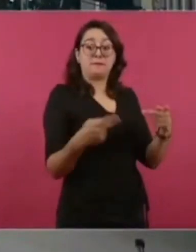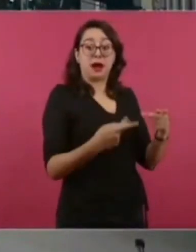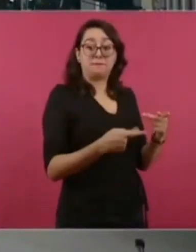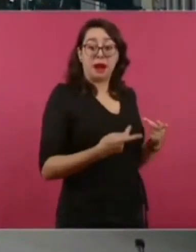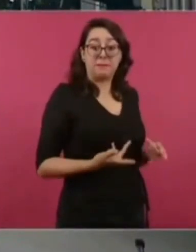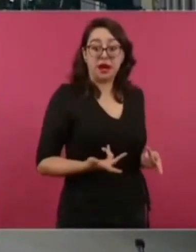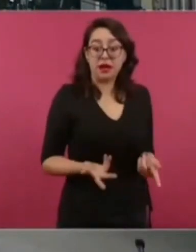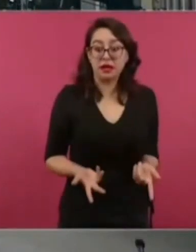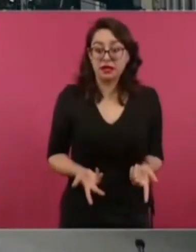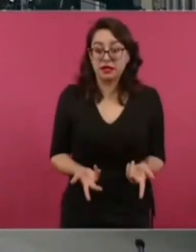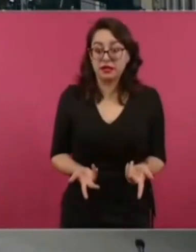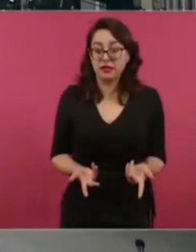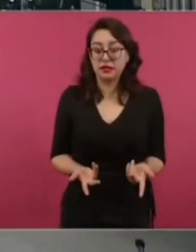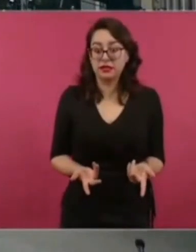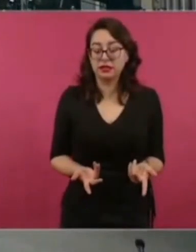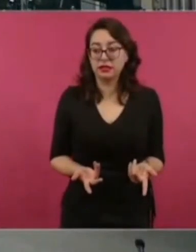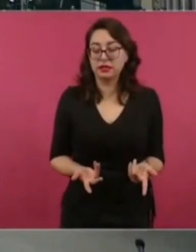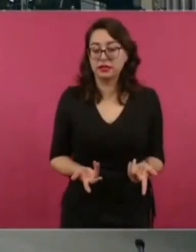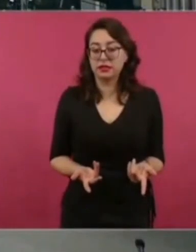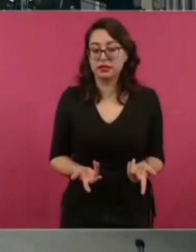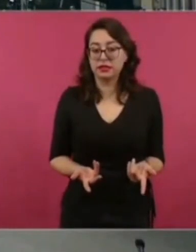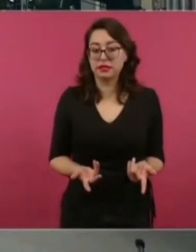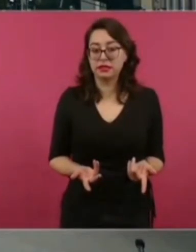Así se llama. Y este